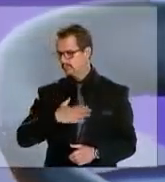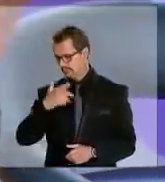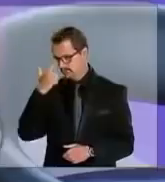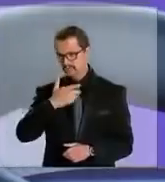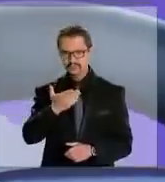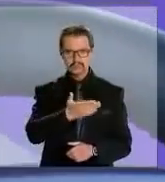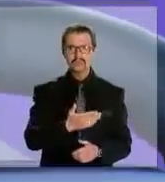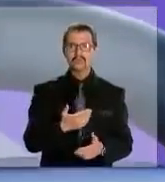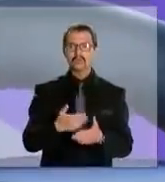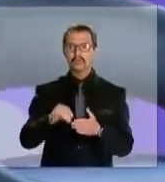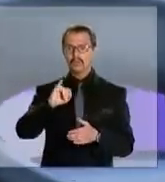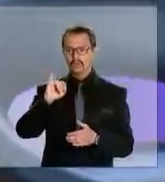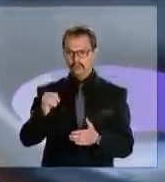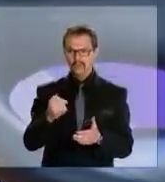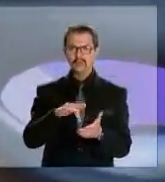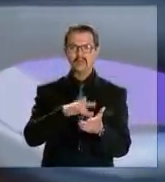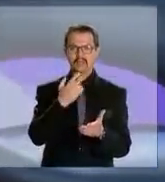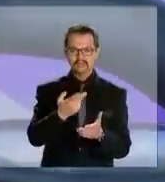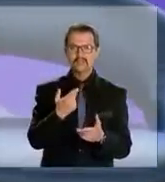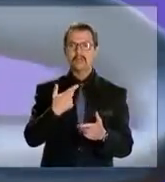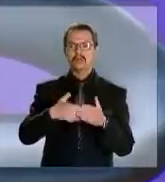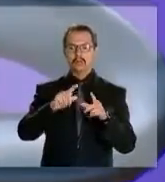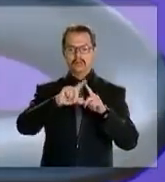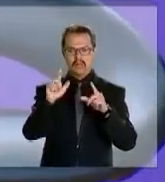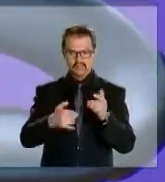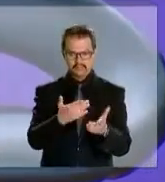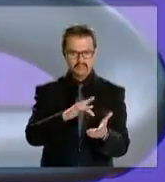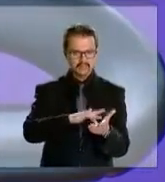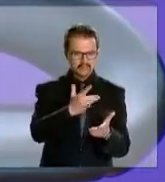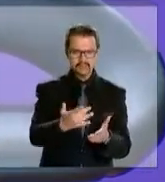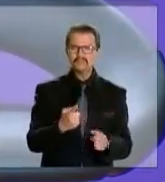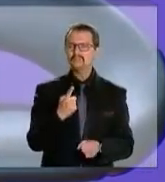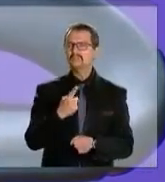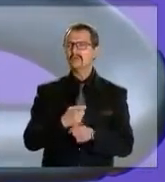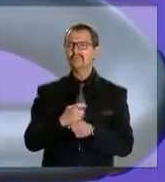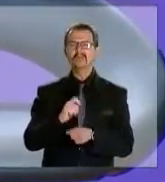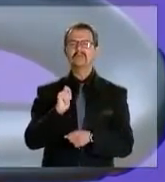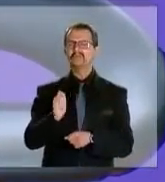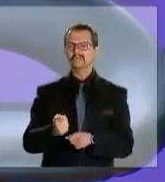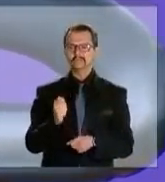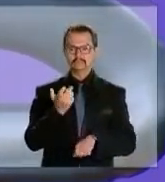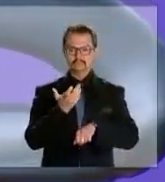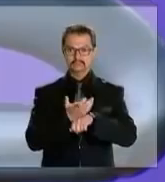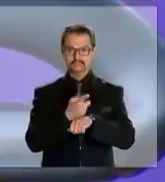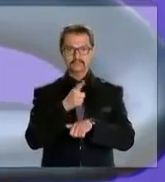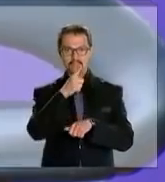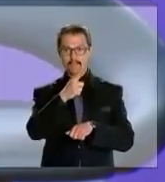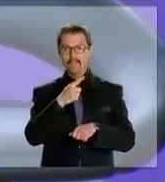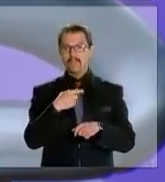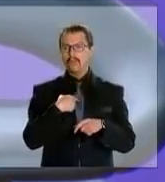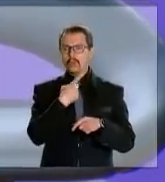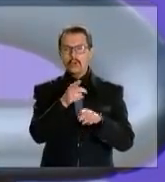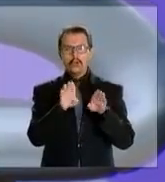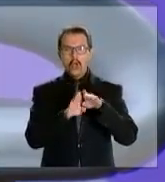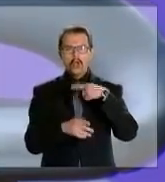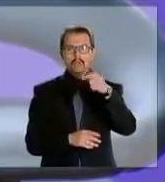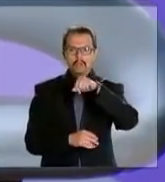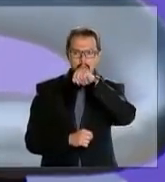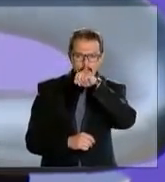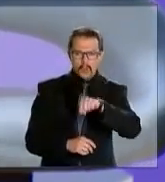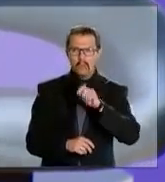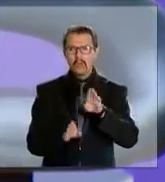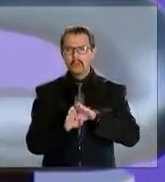primero que tenemos que hacer es destetarnos de los gringos y ponerlos en su lugar también hablarle al